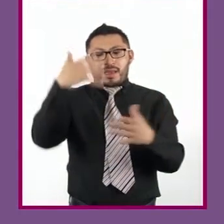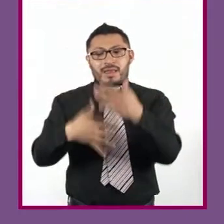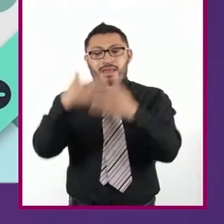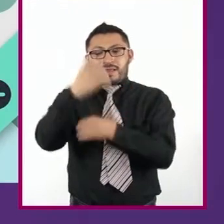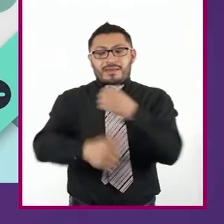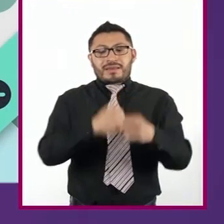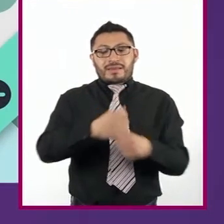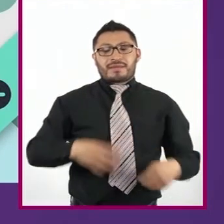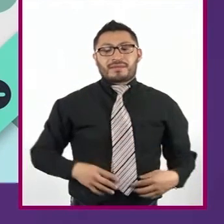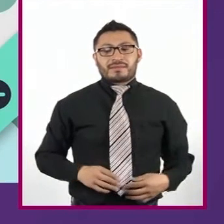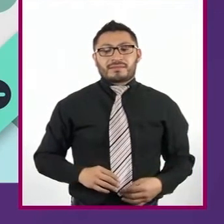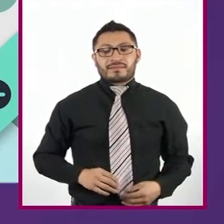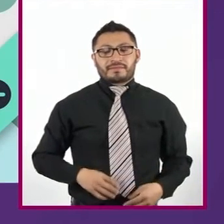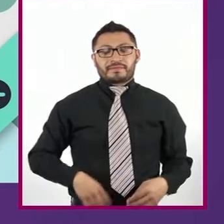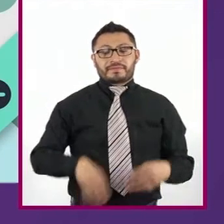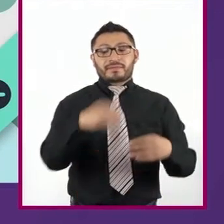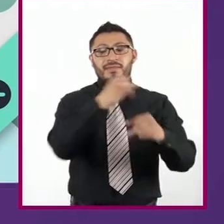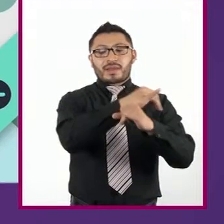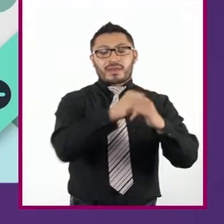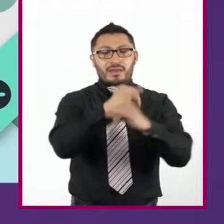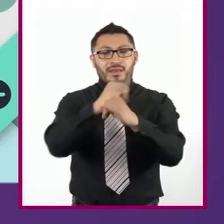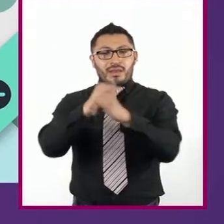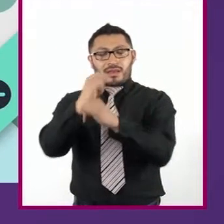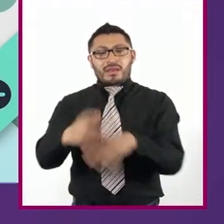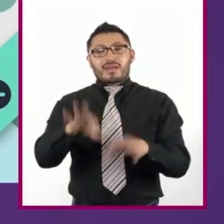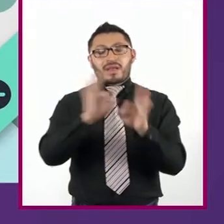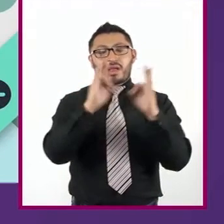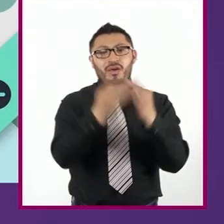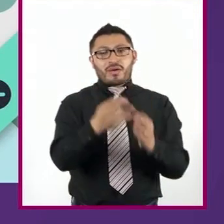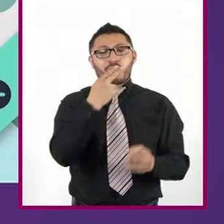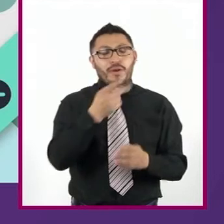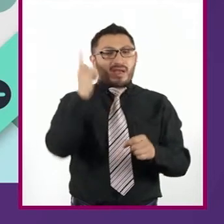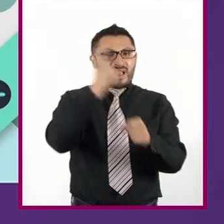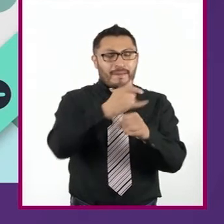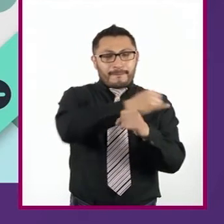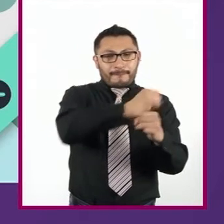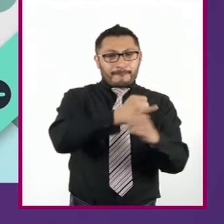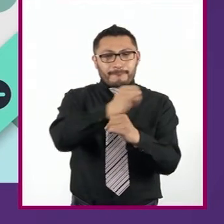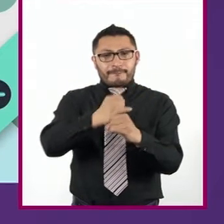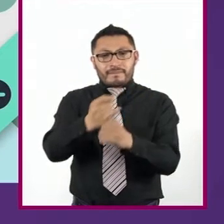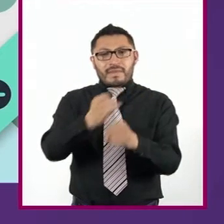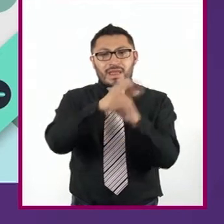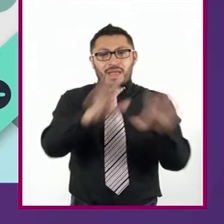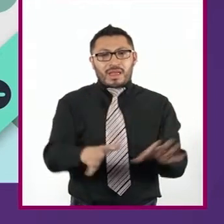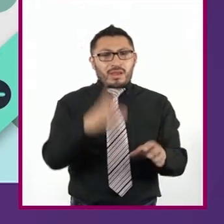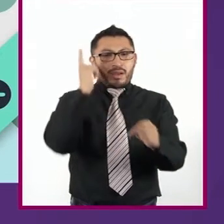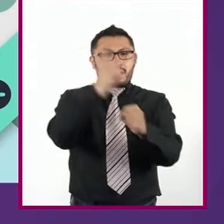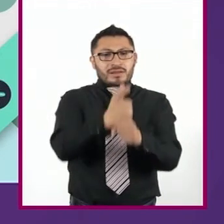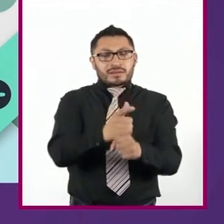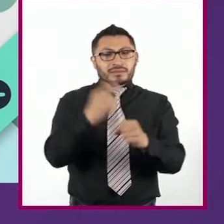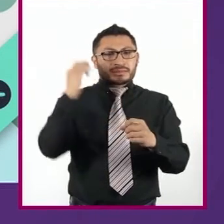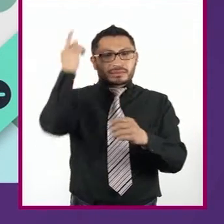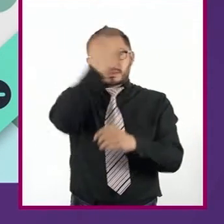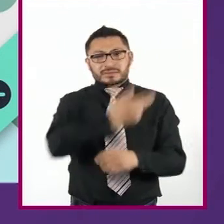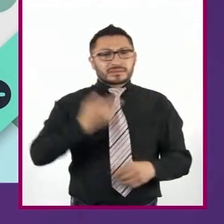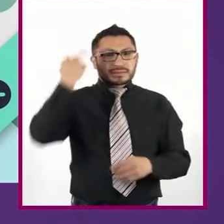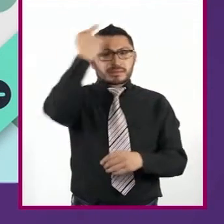años. La encuesta es una técnica empleada en la investigación para obtener datos,